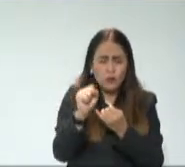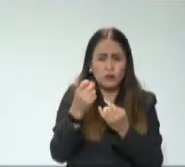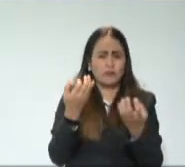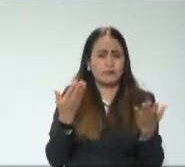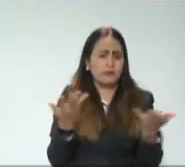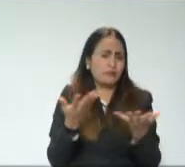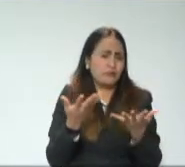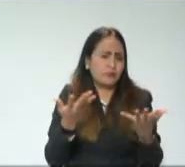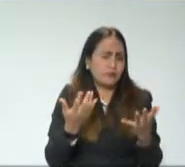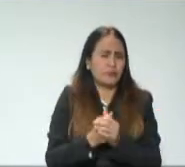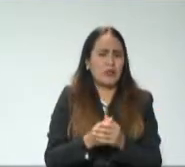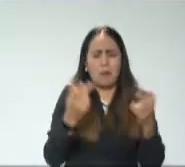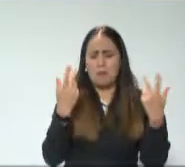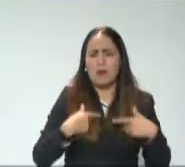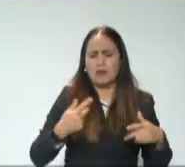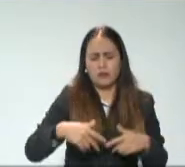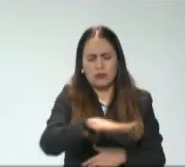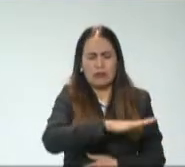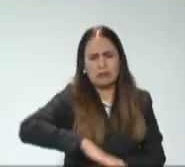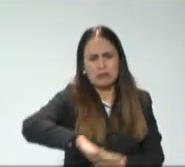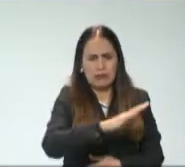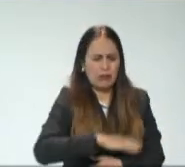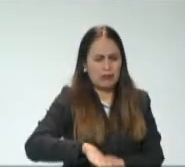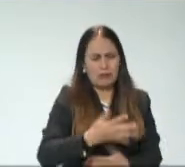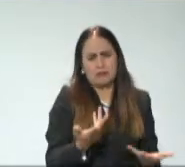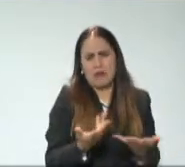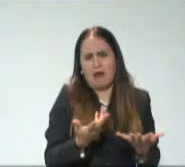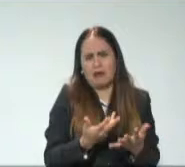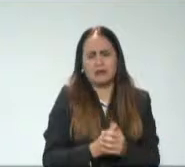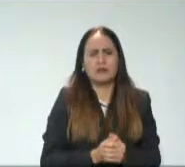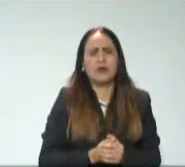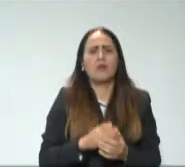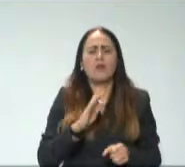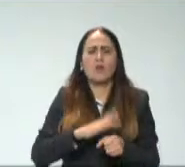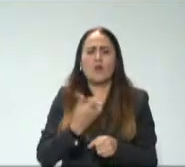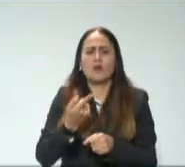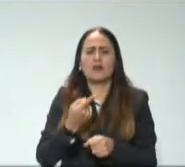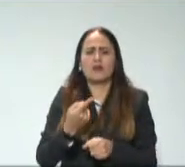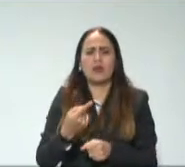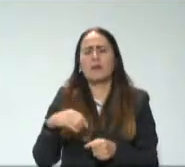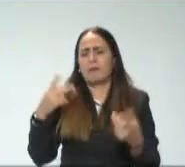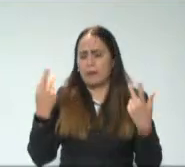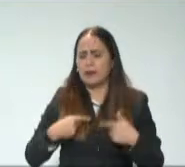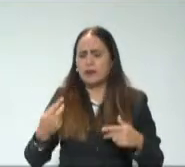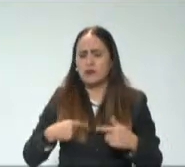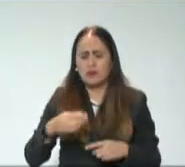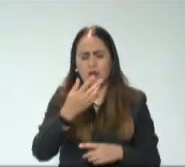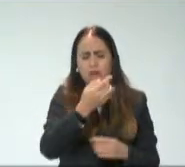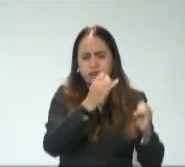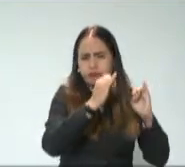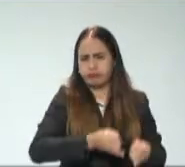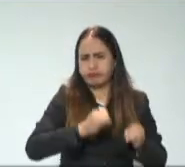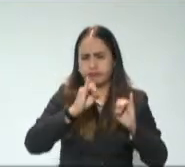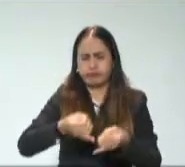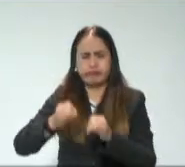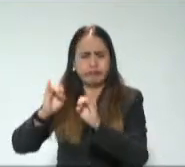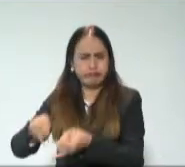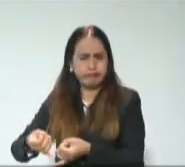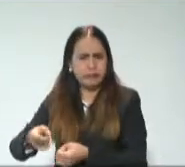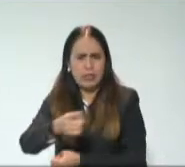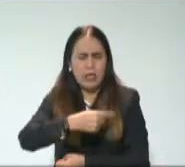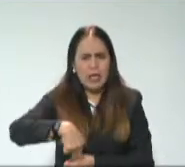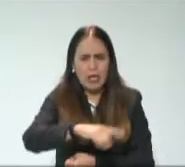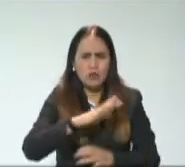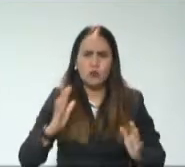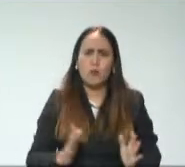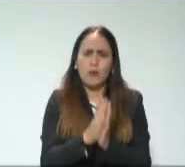de de personas porque estamos involucrando también a a individuos que pues están